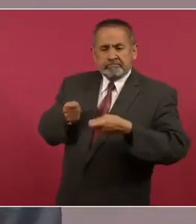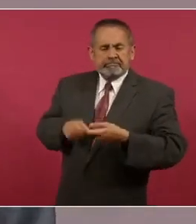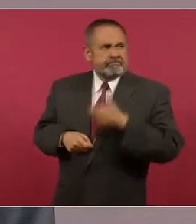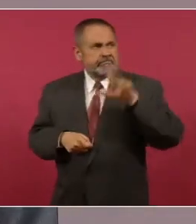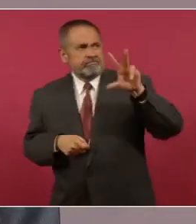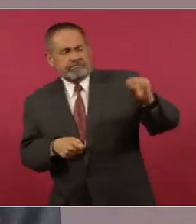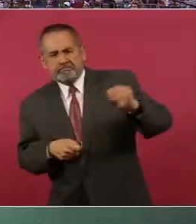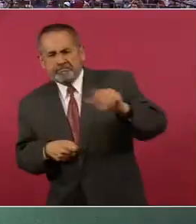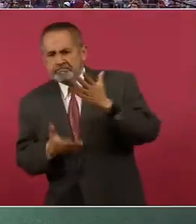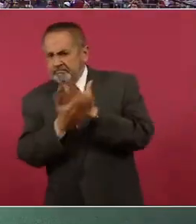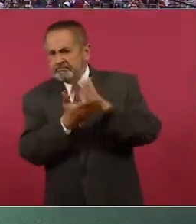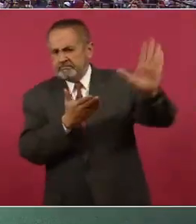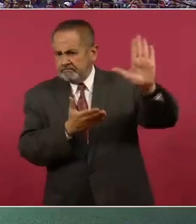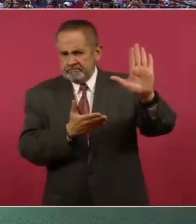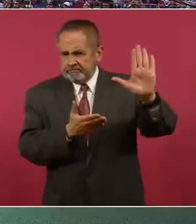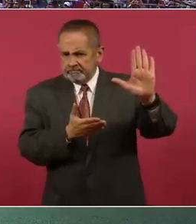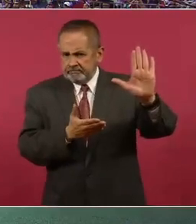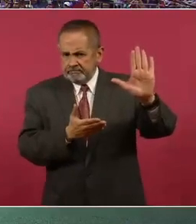Estados Unidos.